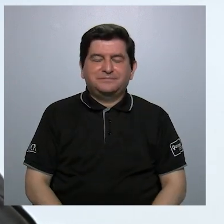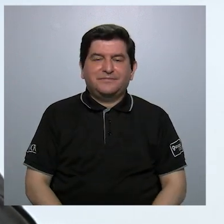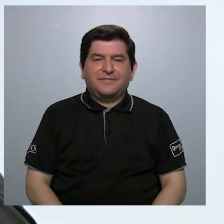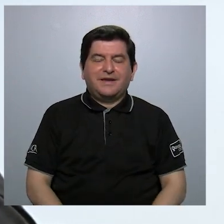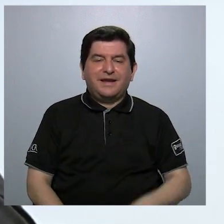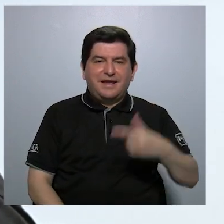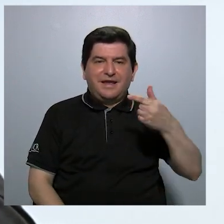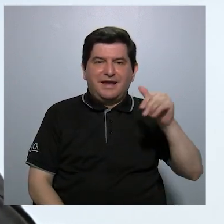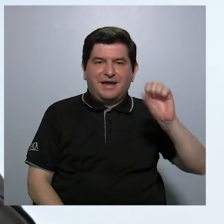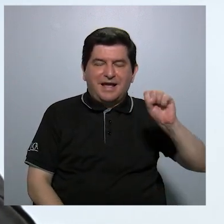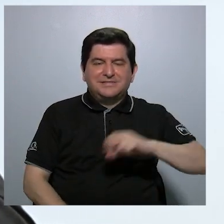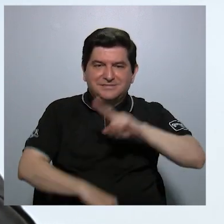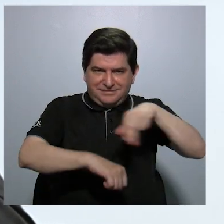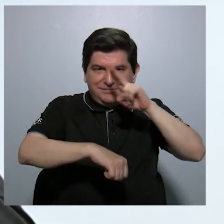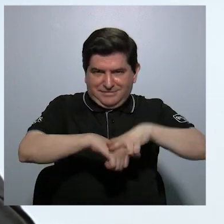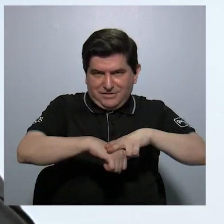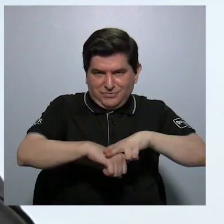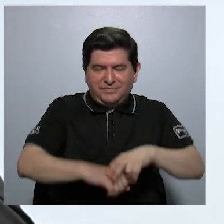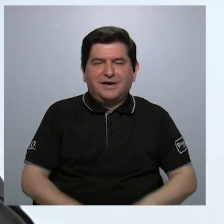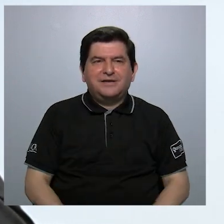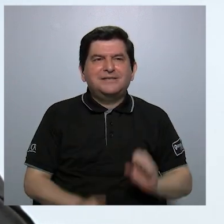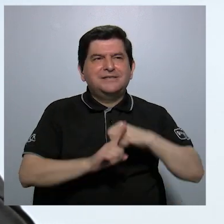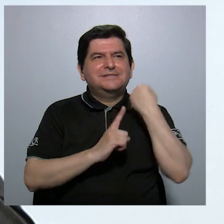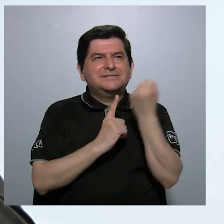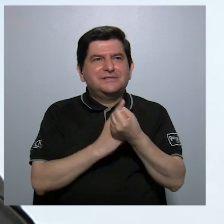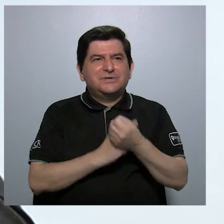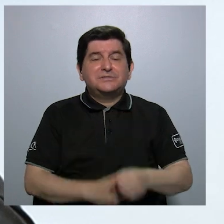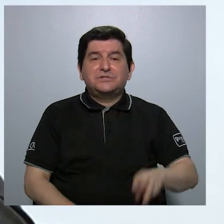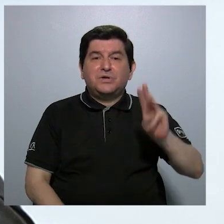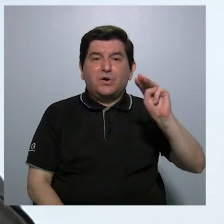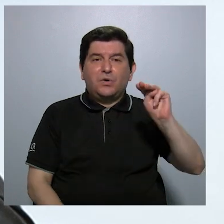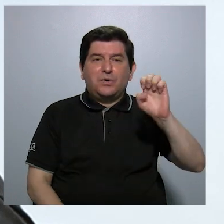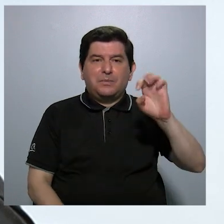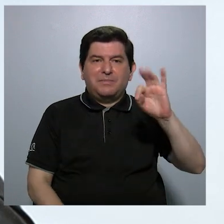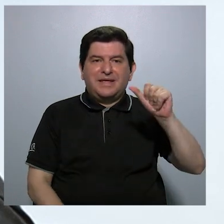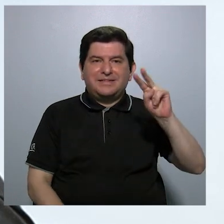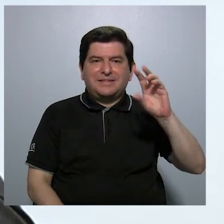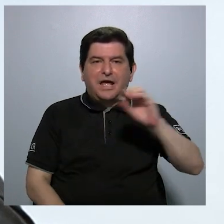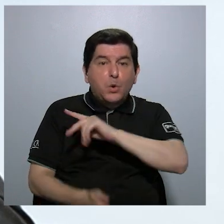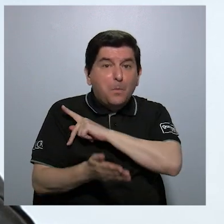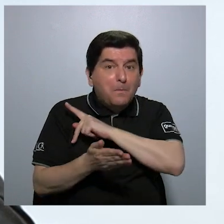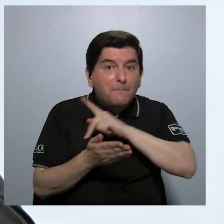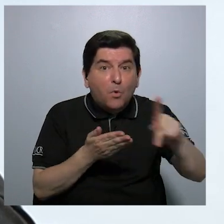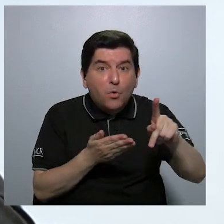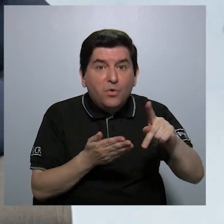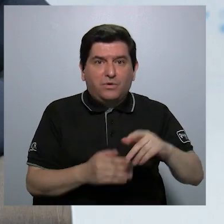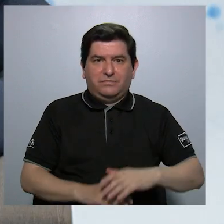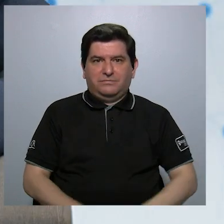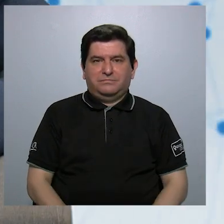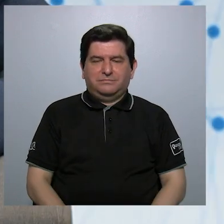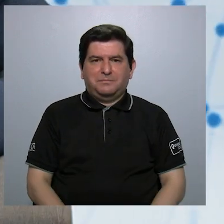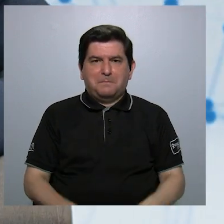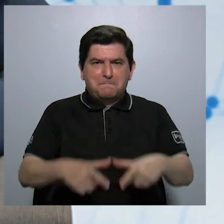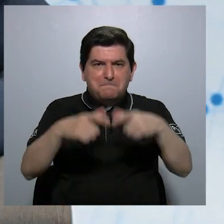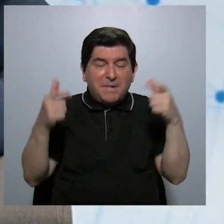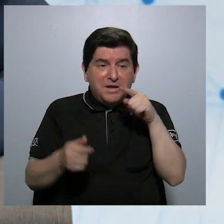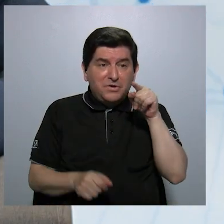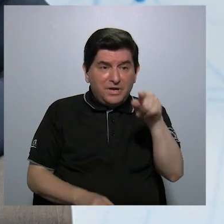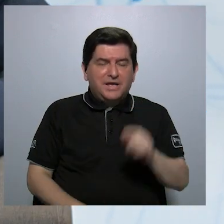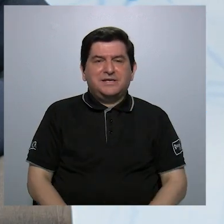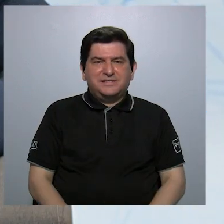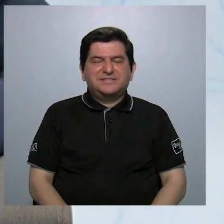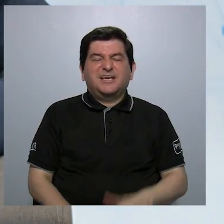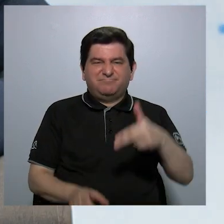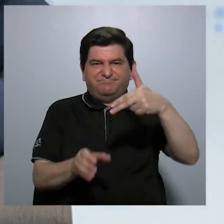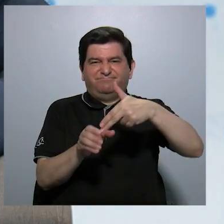respecto al gas natural, el gas natural pues es metano, 100% puro. Entonces, la mayoría de